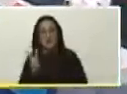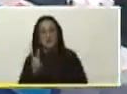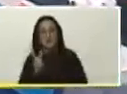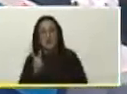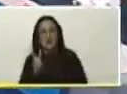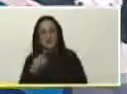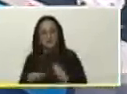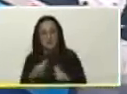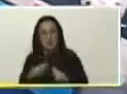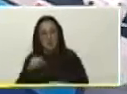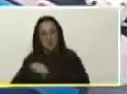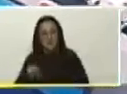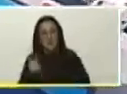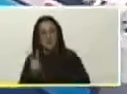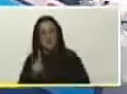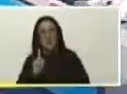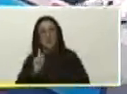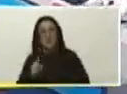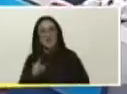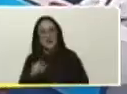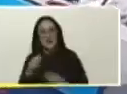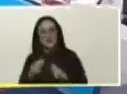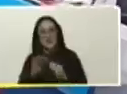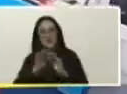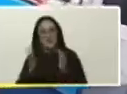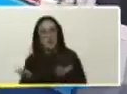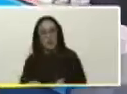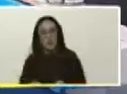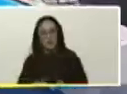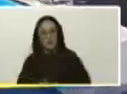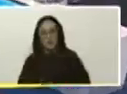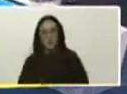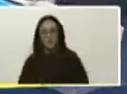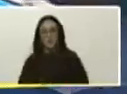en Venezuela. Así tiene que ser el mundo.